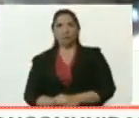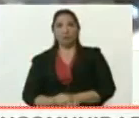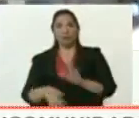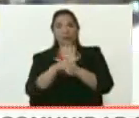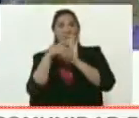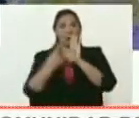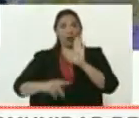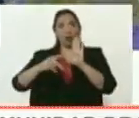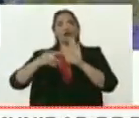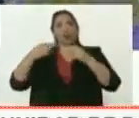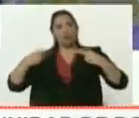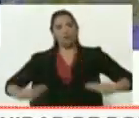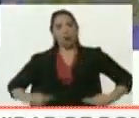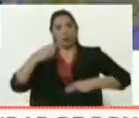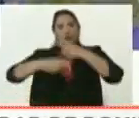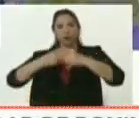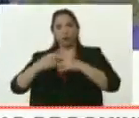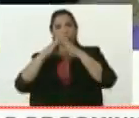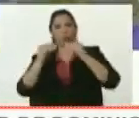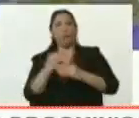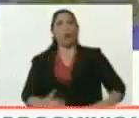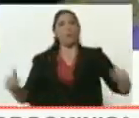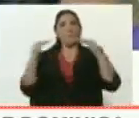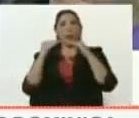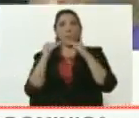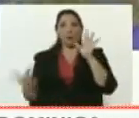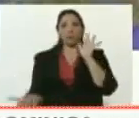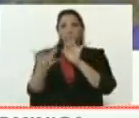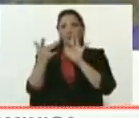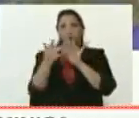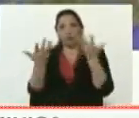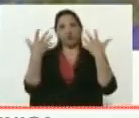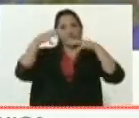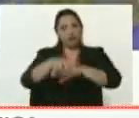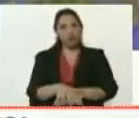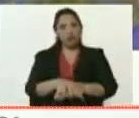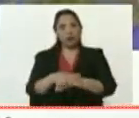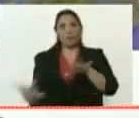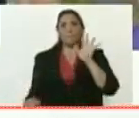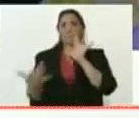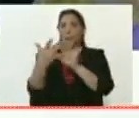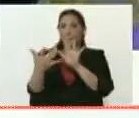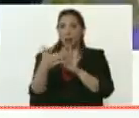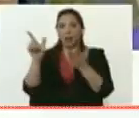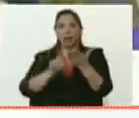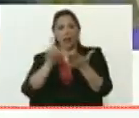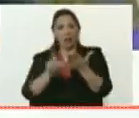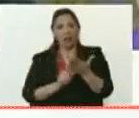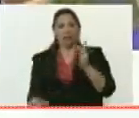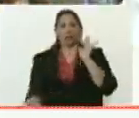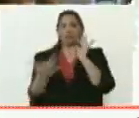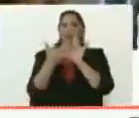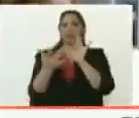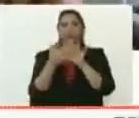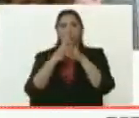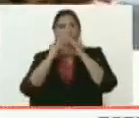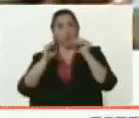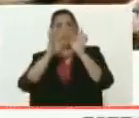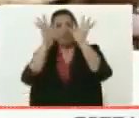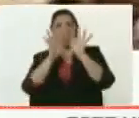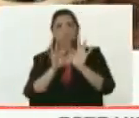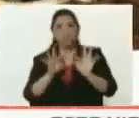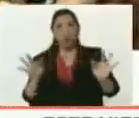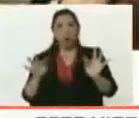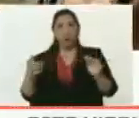derecho humano universal, y que todos tengamos acceso a él, integral, acceso a los libros, acceso a todos los métodos de